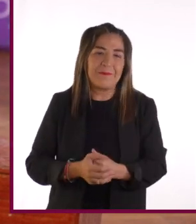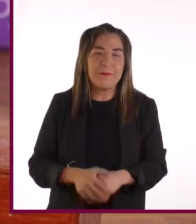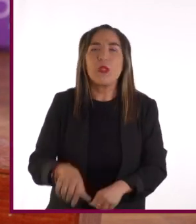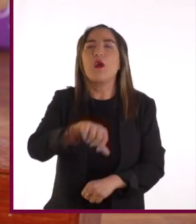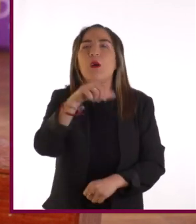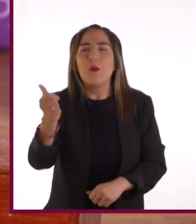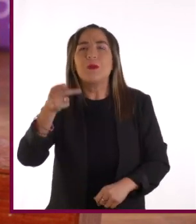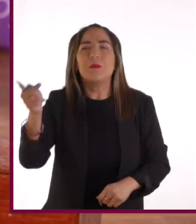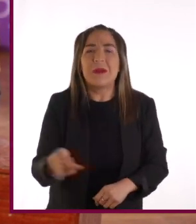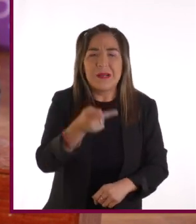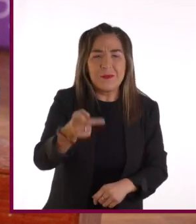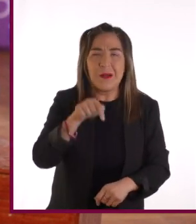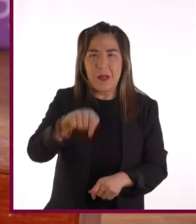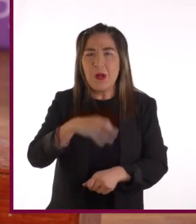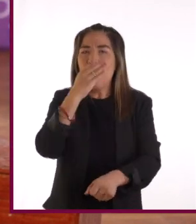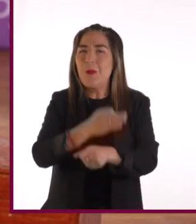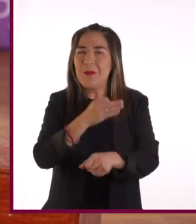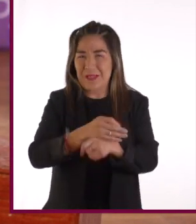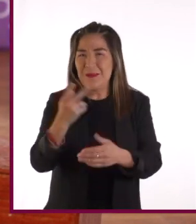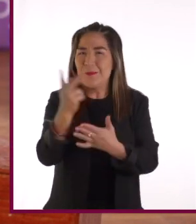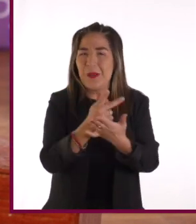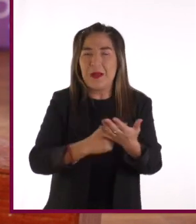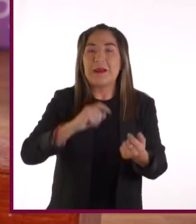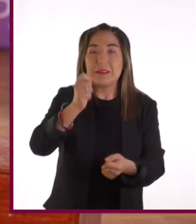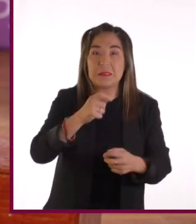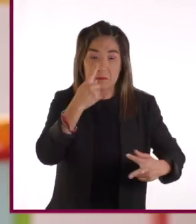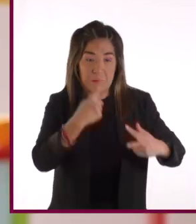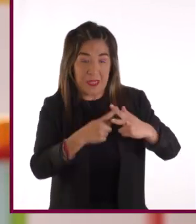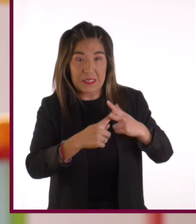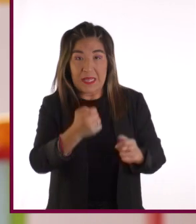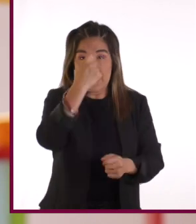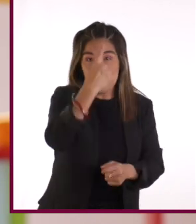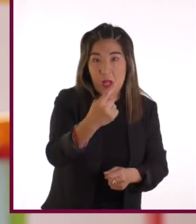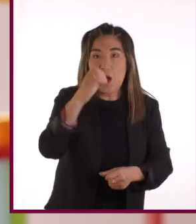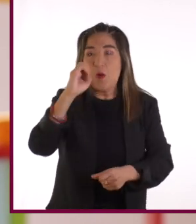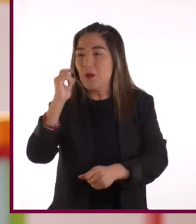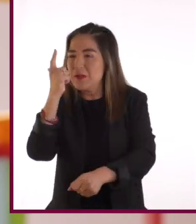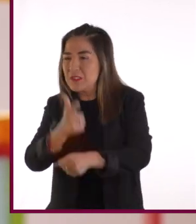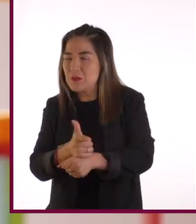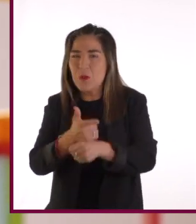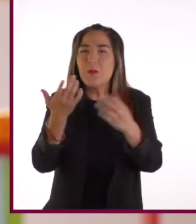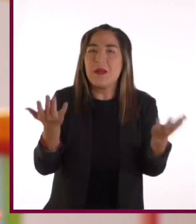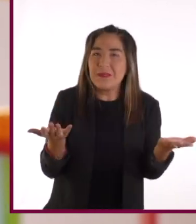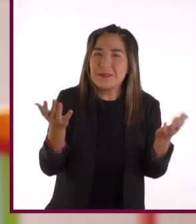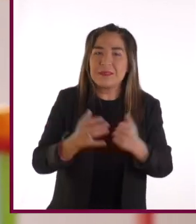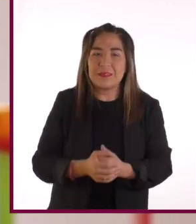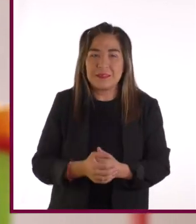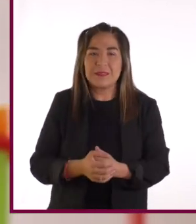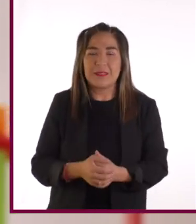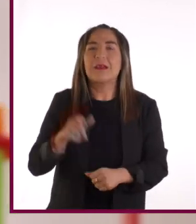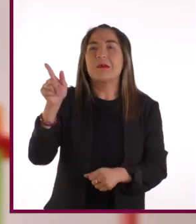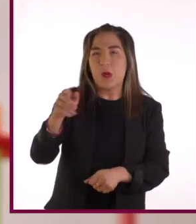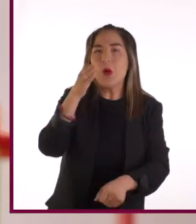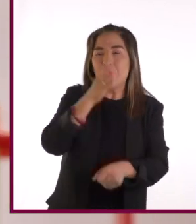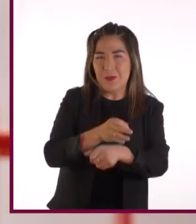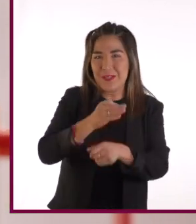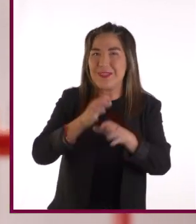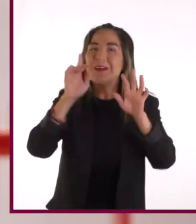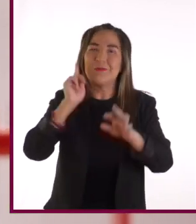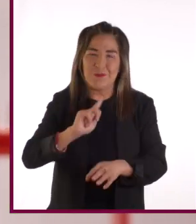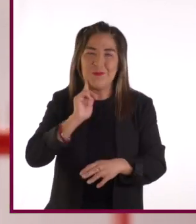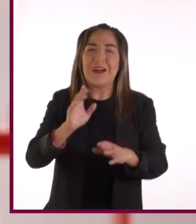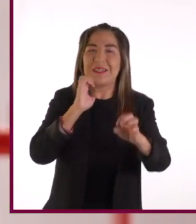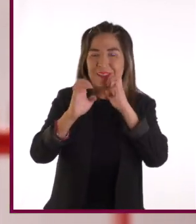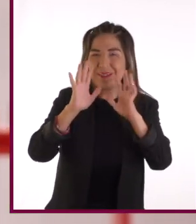Didmara. Otra pregunta que nos planteamos en este programa es si las matemáticas se inventan o se descubren. Nuestro experto ya